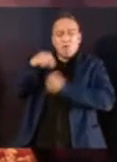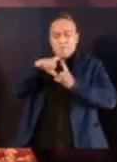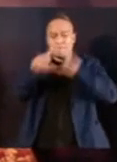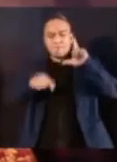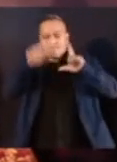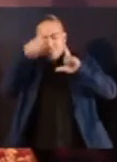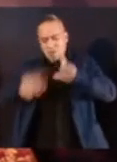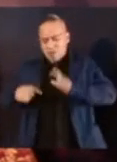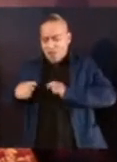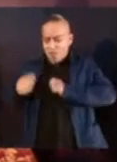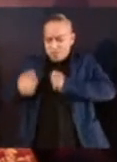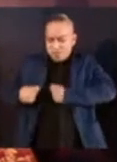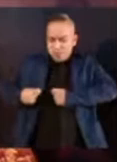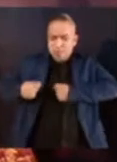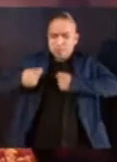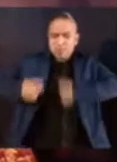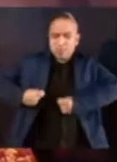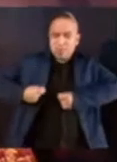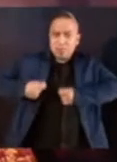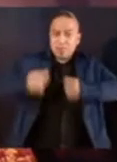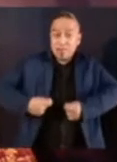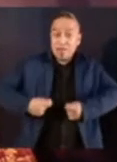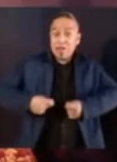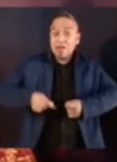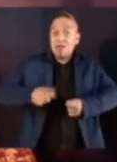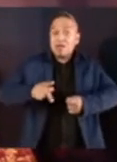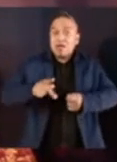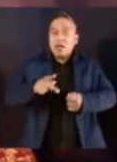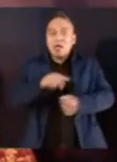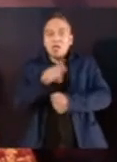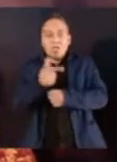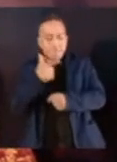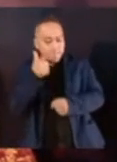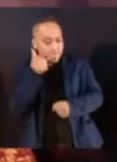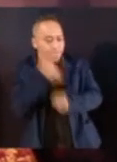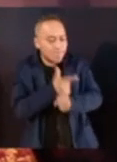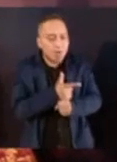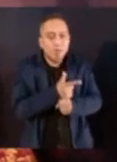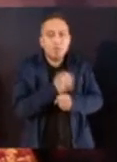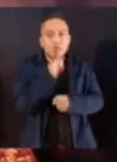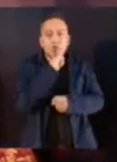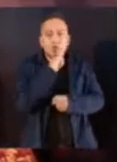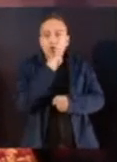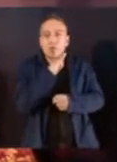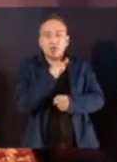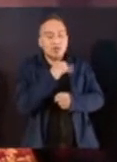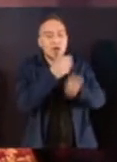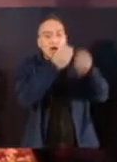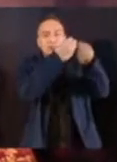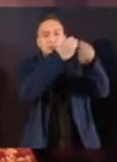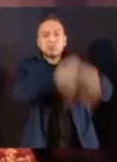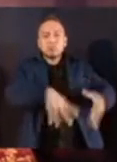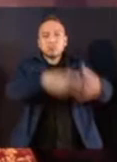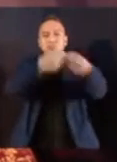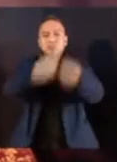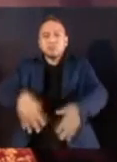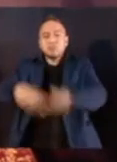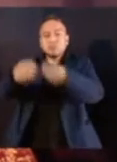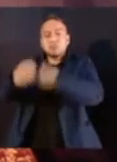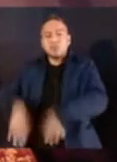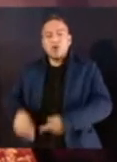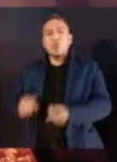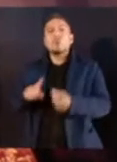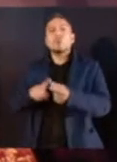decenas, probablemente cientos de lenguas originarias en Asia, en África,